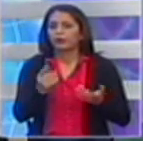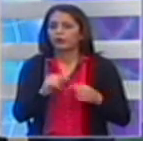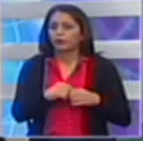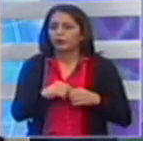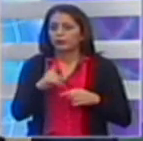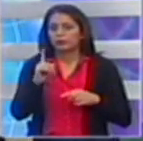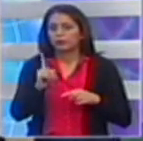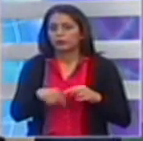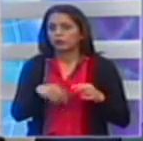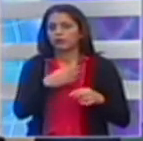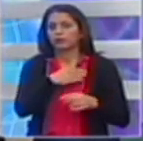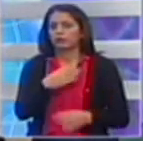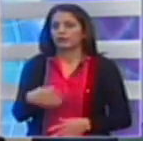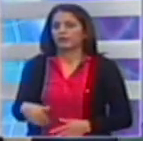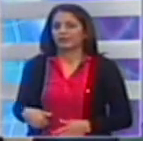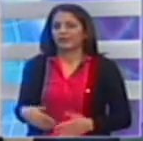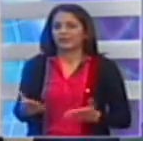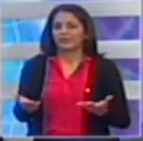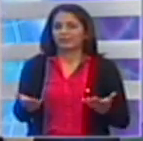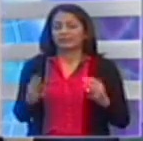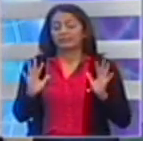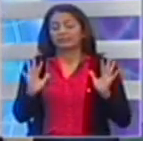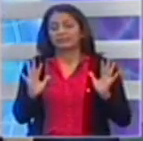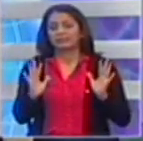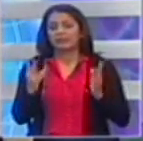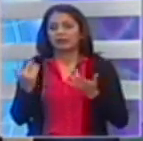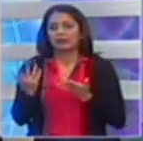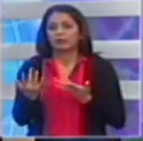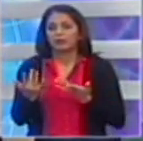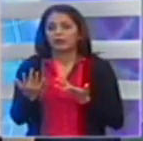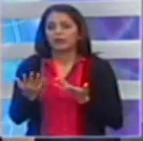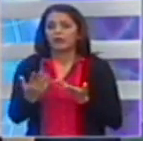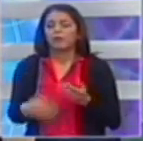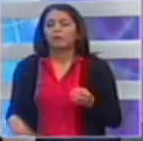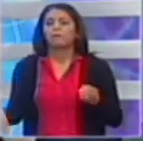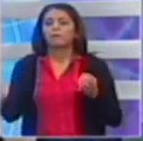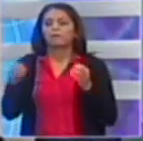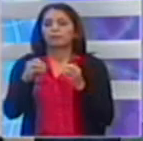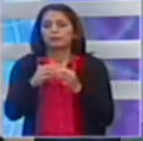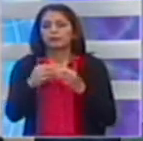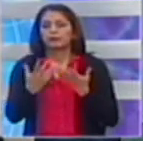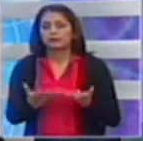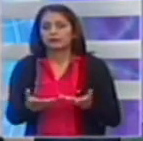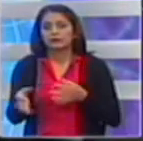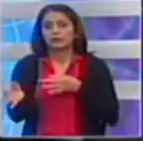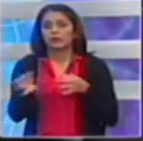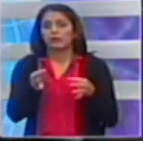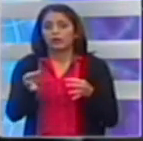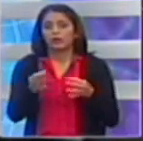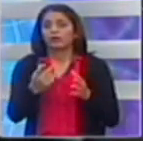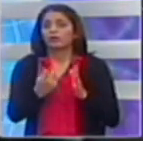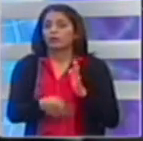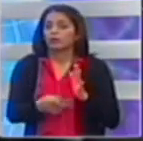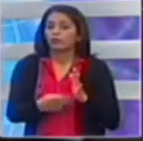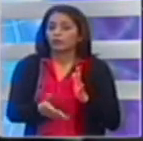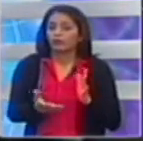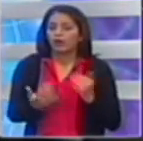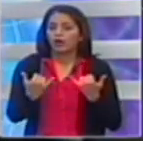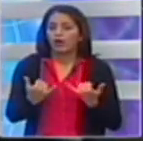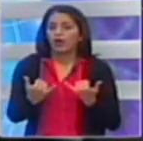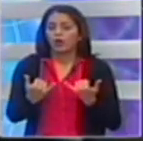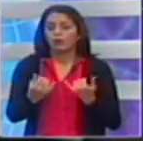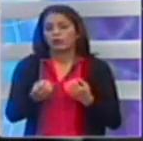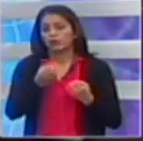Casa Blanca, y esto es algo que está pasando. Entonces, cada vez más el discurso llega a ser más extremista. lo que está tratando de lograr es apelar a